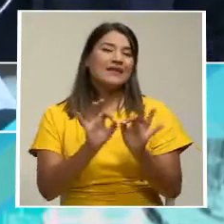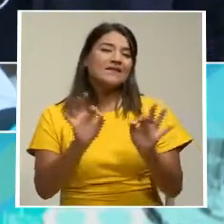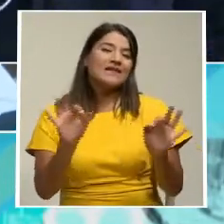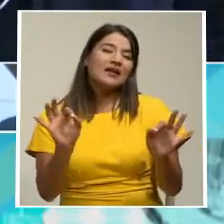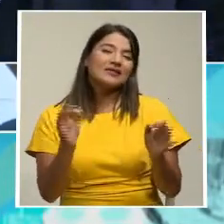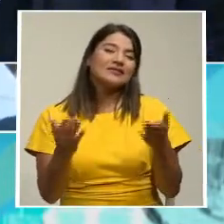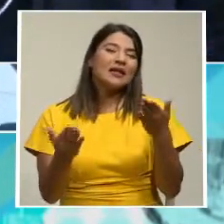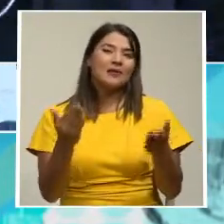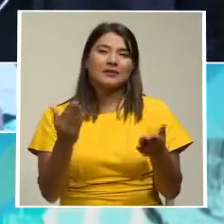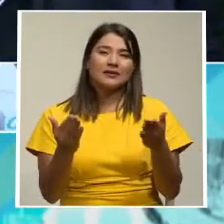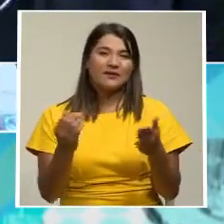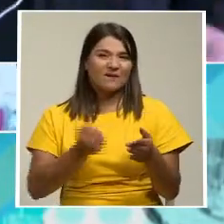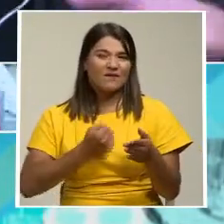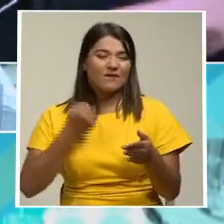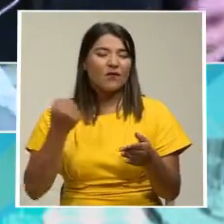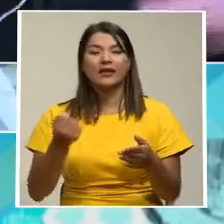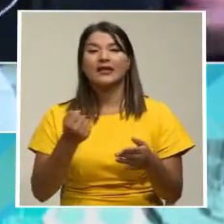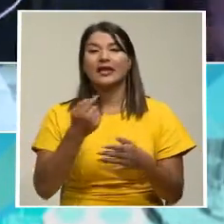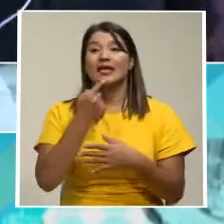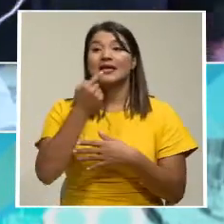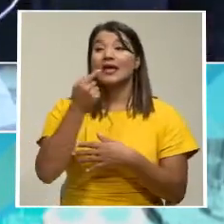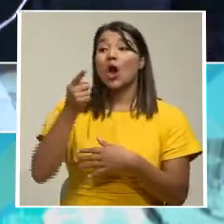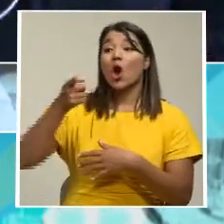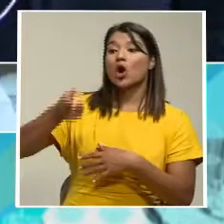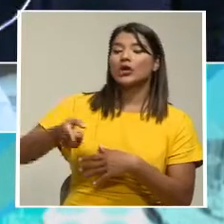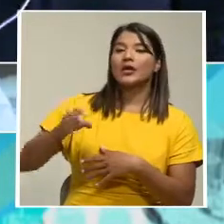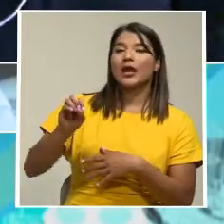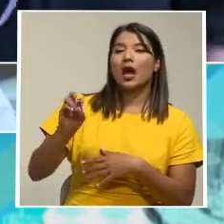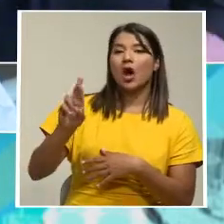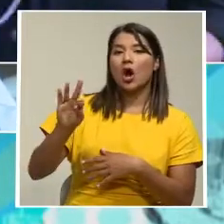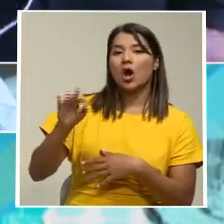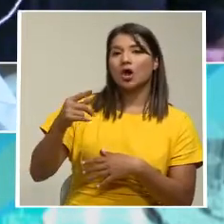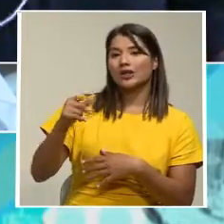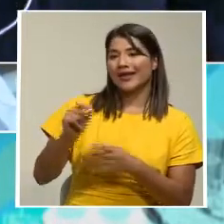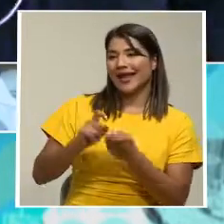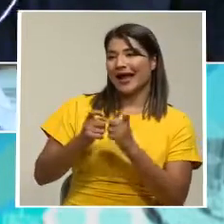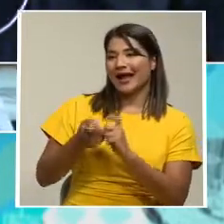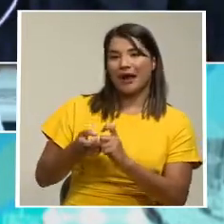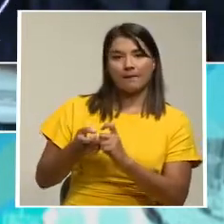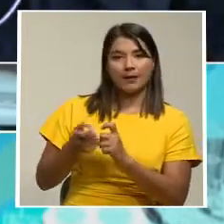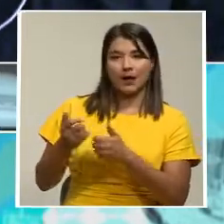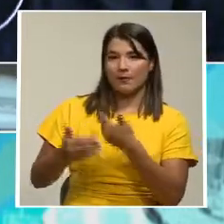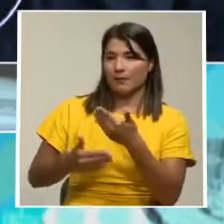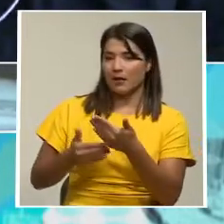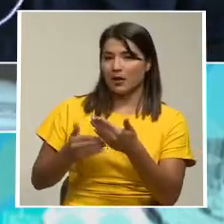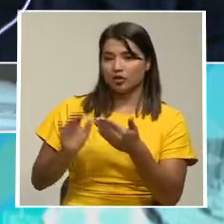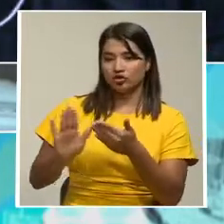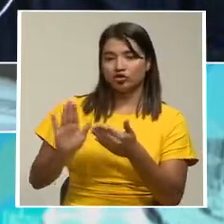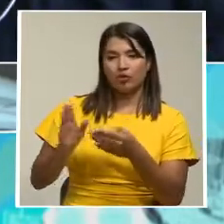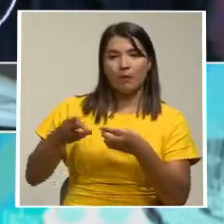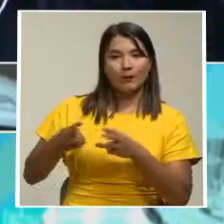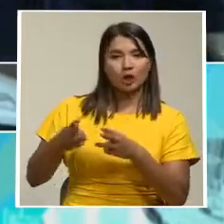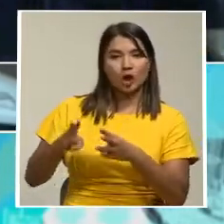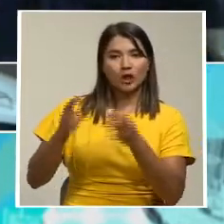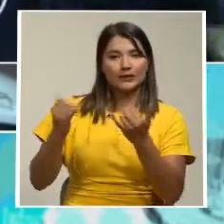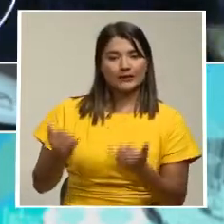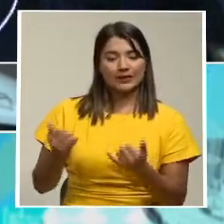diplomacia, que es que prácticamente le ordenan a Ortega que cambie de rumbo ya. Ahí el trabajo